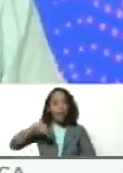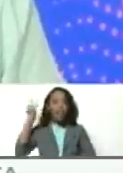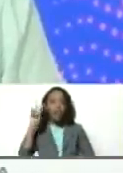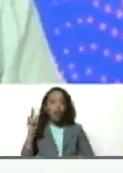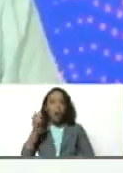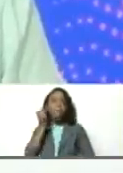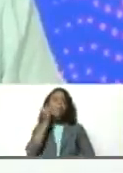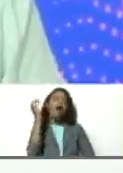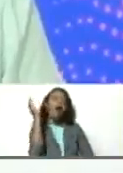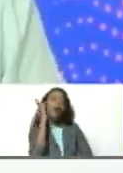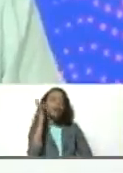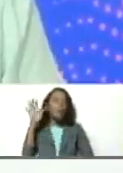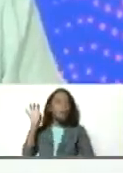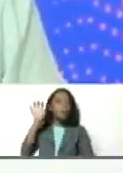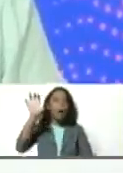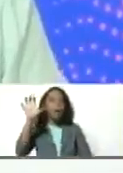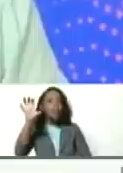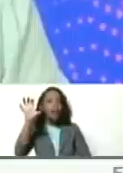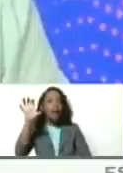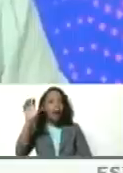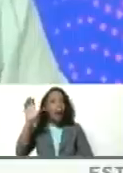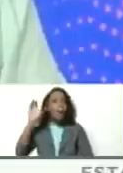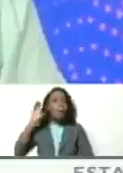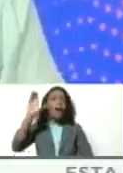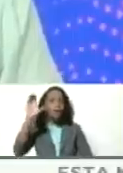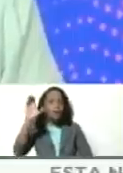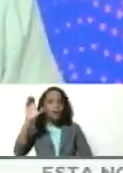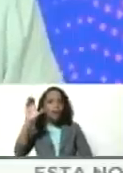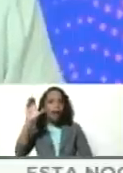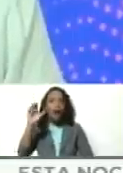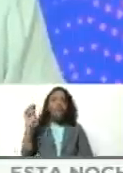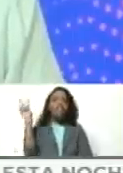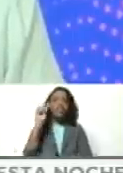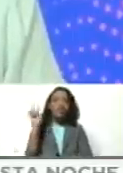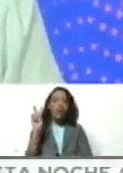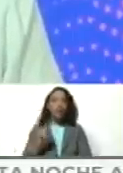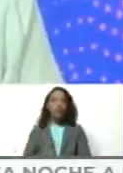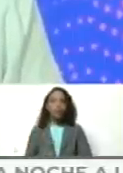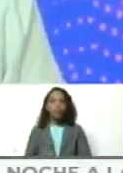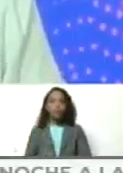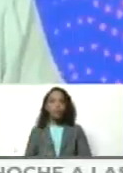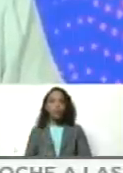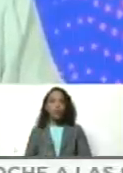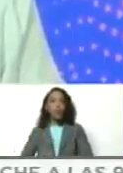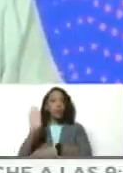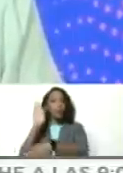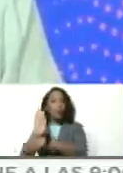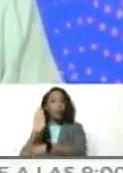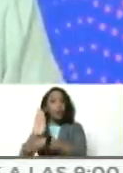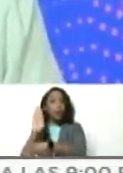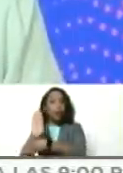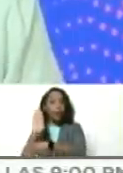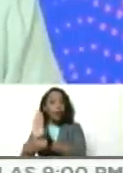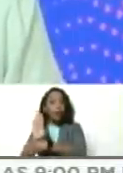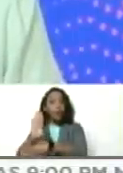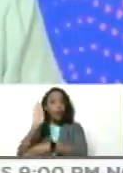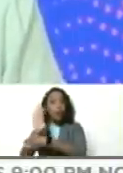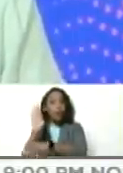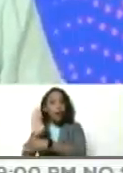madre patria, matria patria Venezuela. Cuidarla,